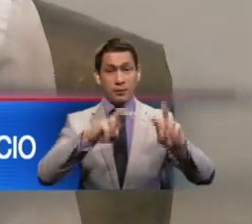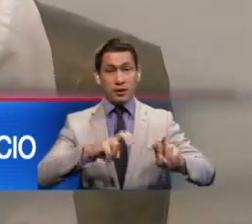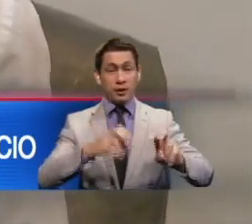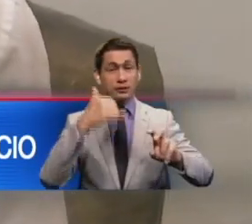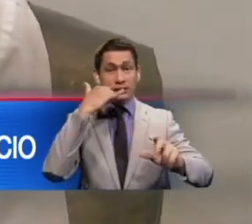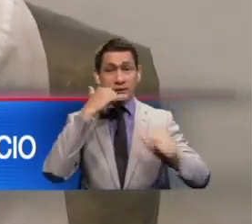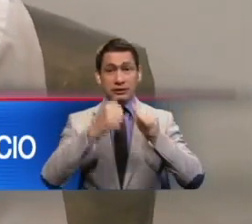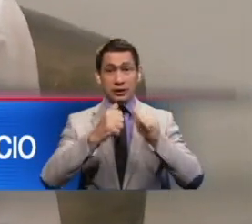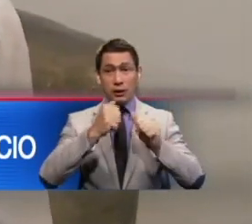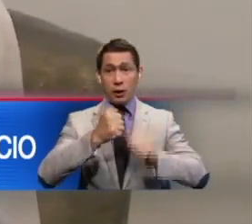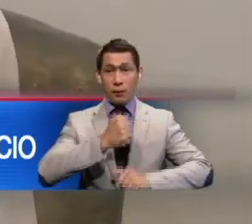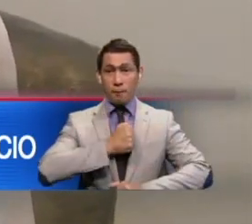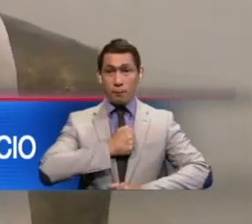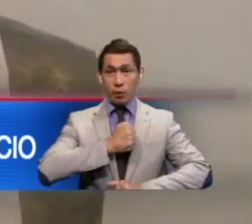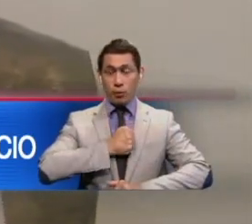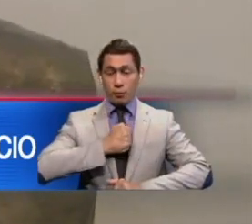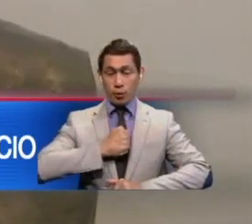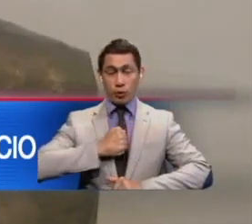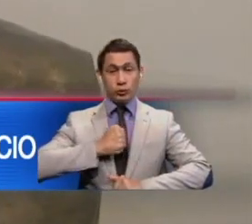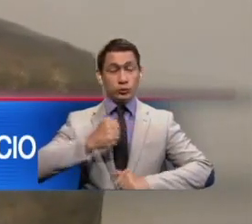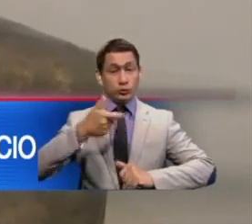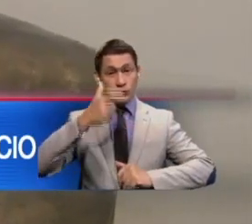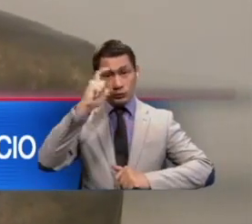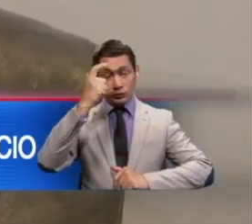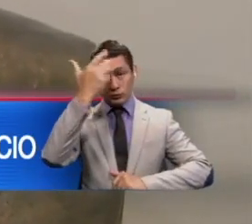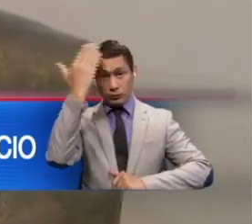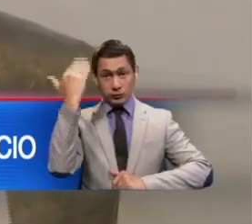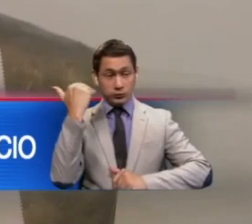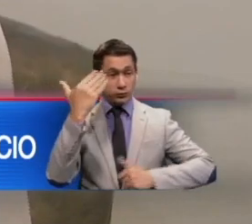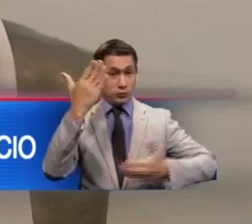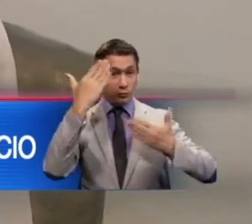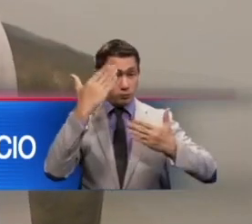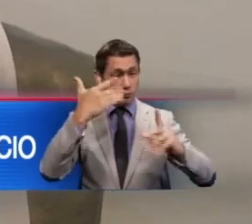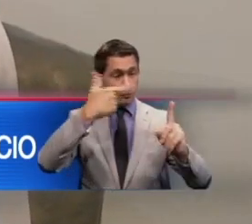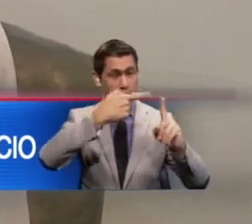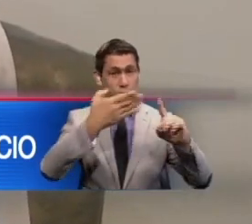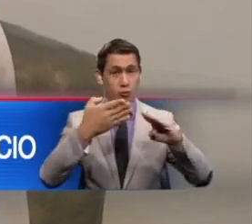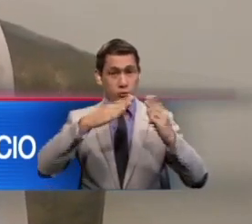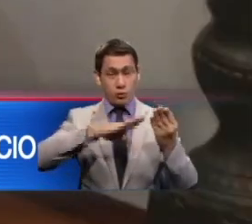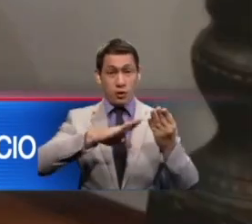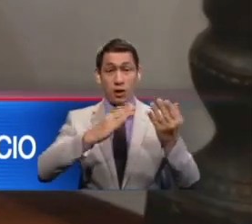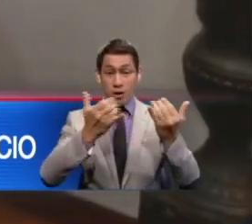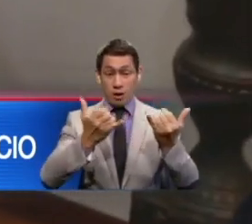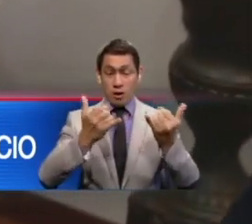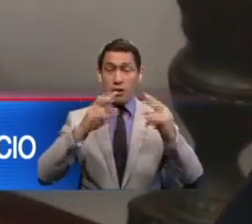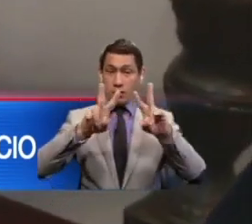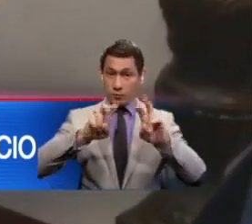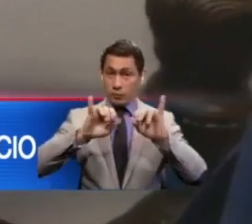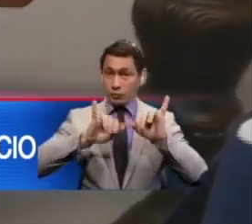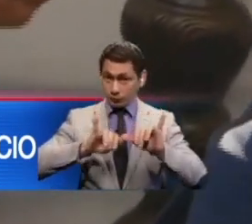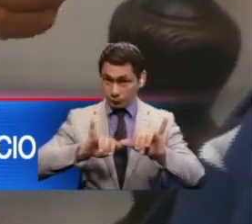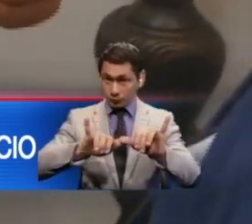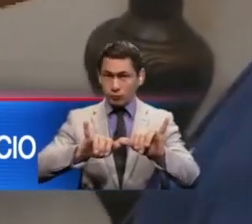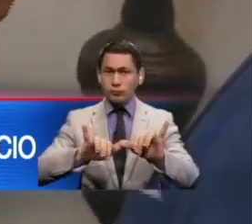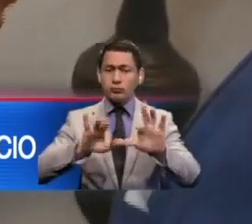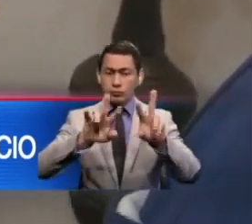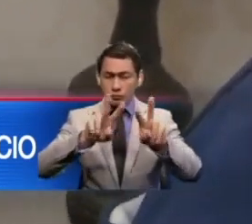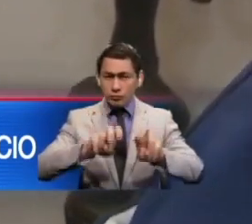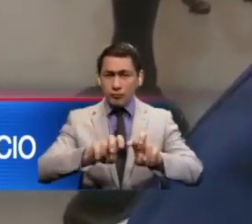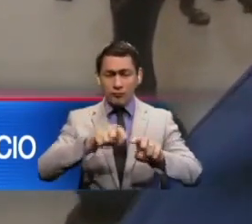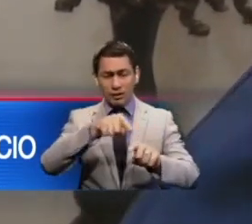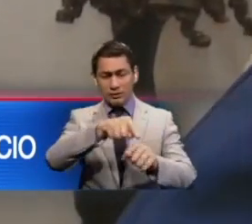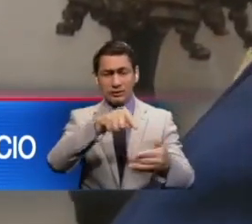mismo que a través de un video publicado en su cuenta de X, ha mencionado que los intereses de saber qué contenía el teléfono de